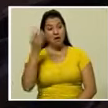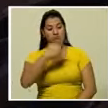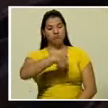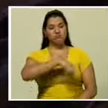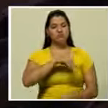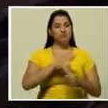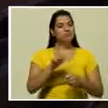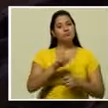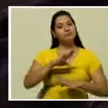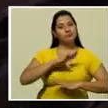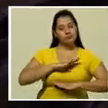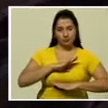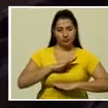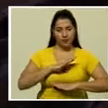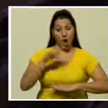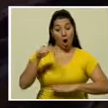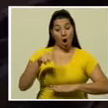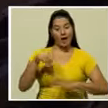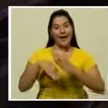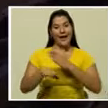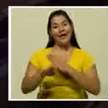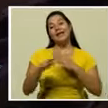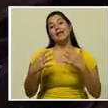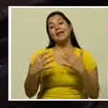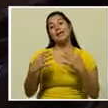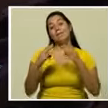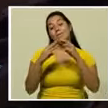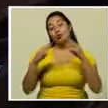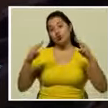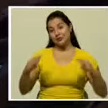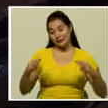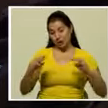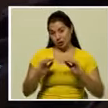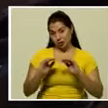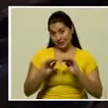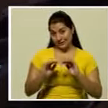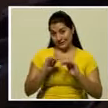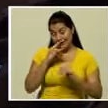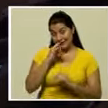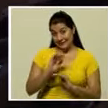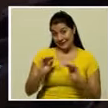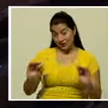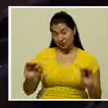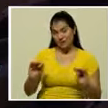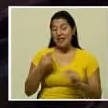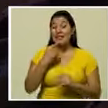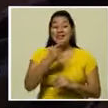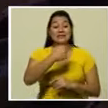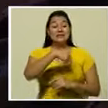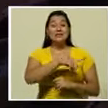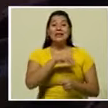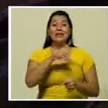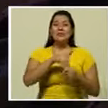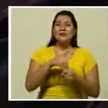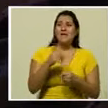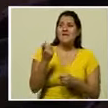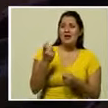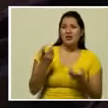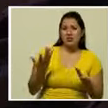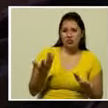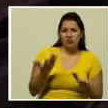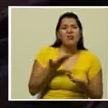Carlos Alvarado, el día de hoy acá en el Auditorio Nacional. Según las y los diputados, quedó debiendo en cómo